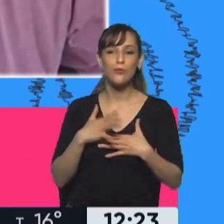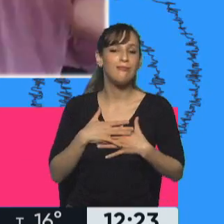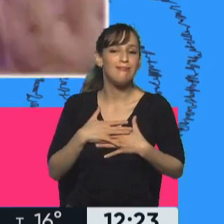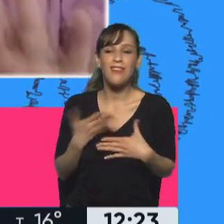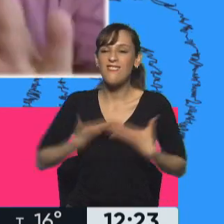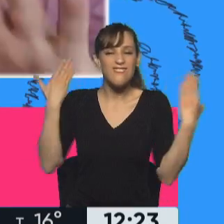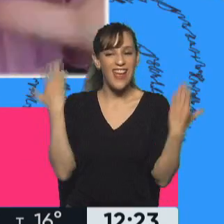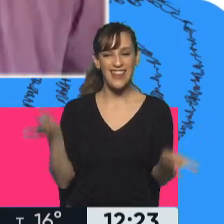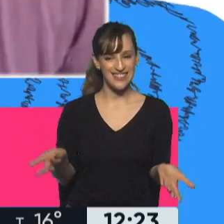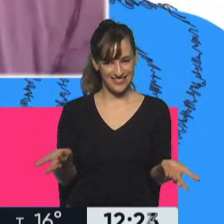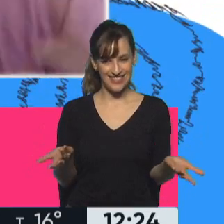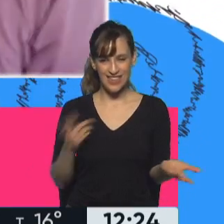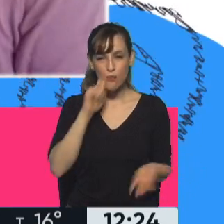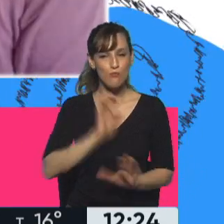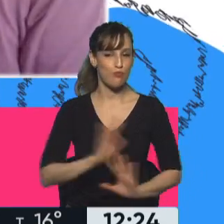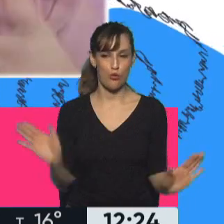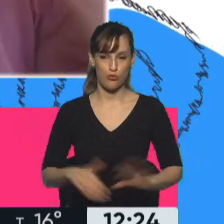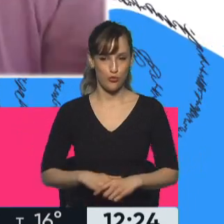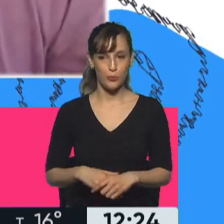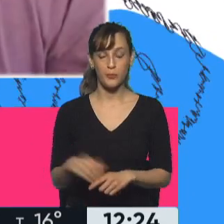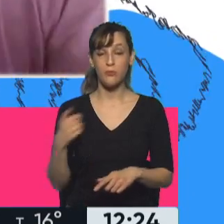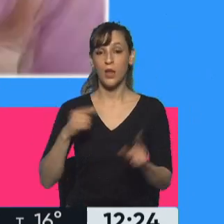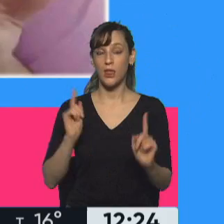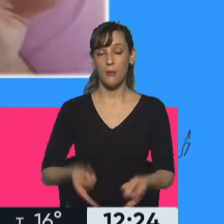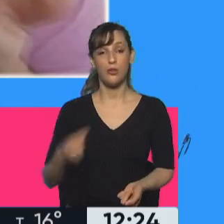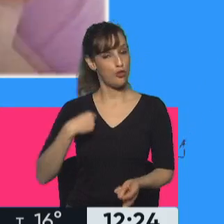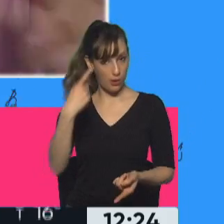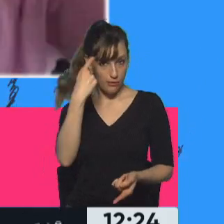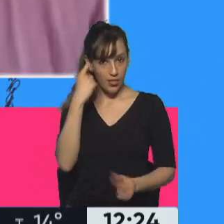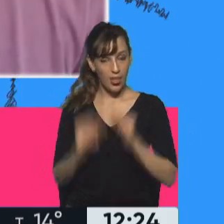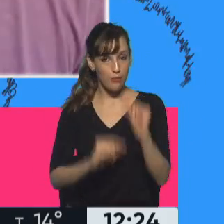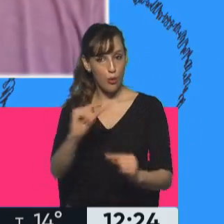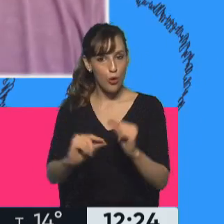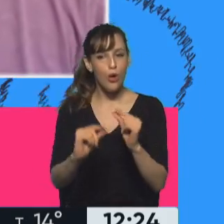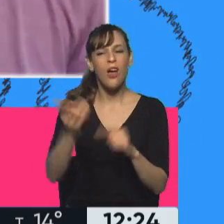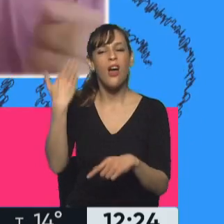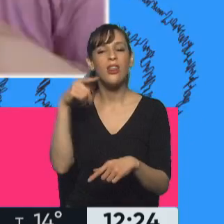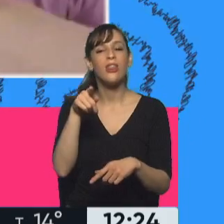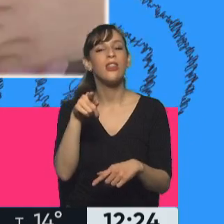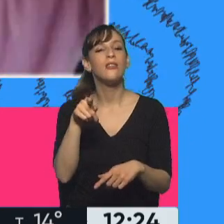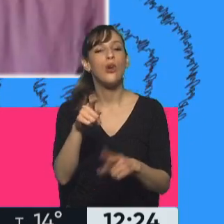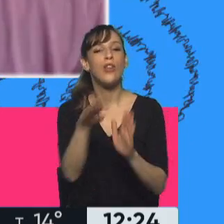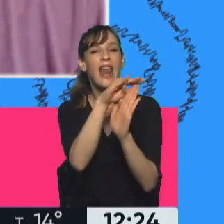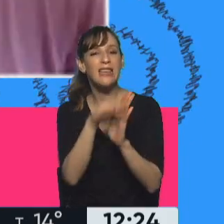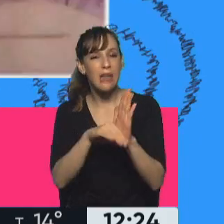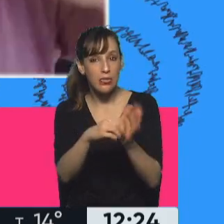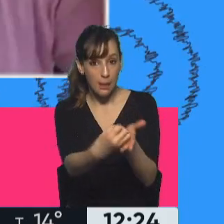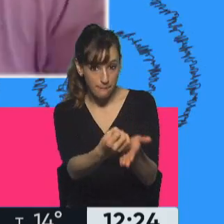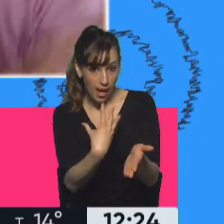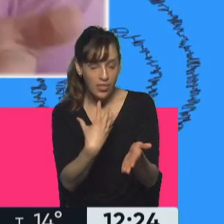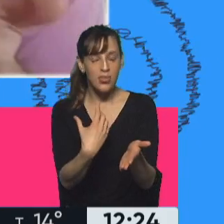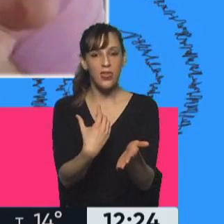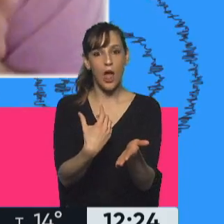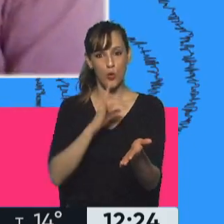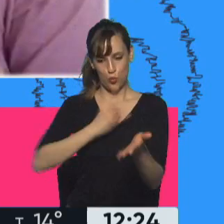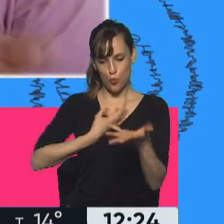está espectacular. De verdad que estoy aprendiendo también, ¿no? El otro día me mandaste una receta para hacer y le encantó.